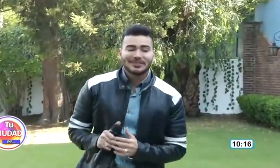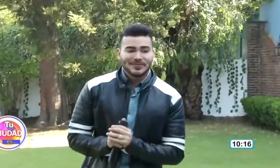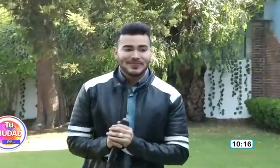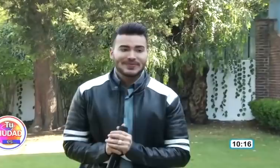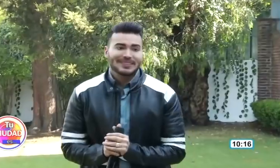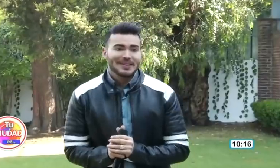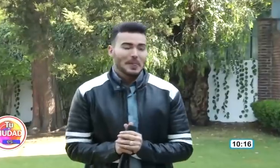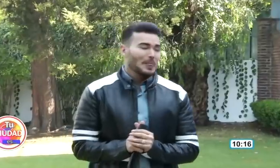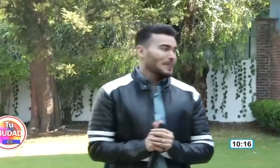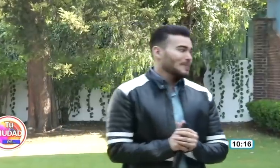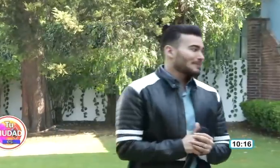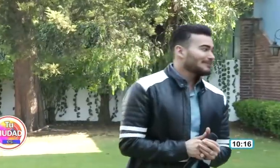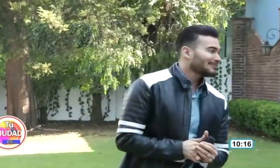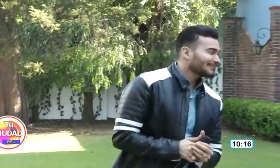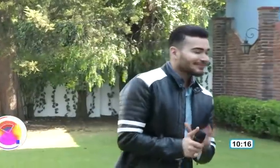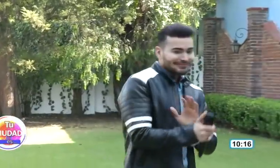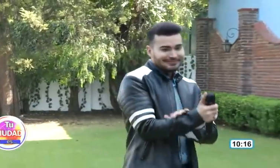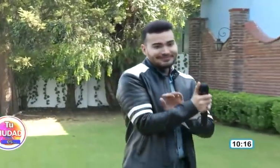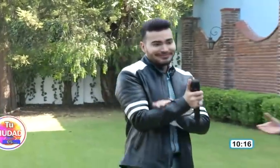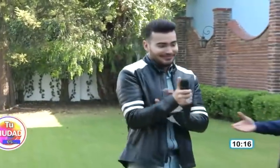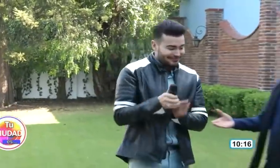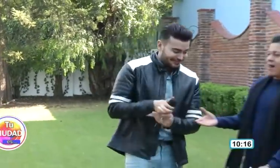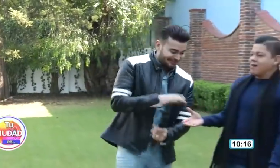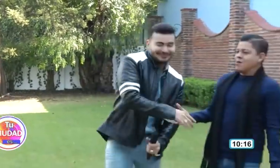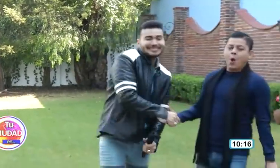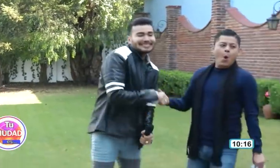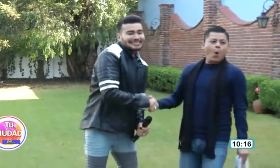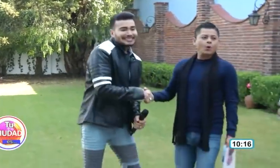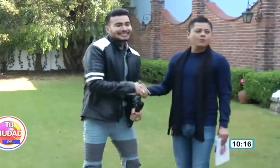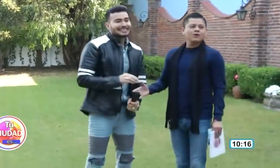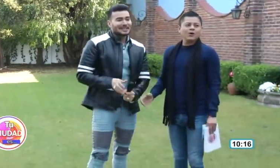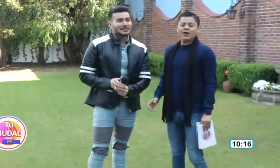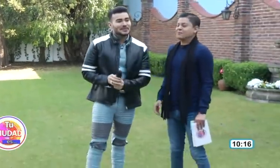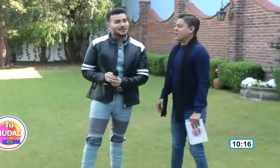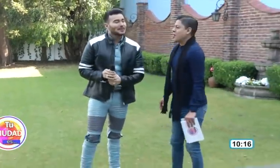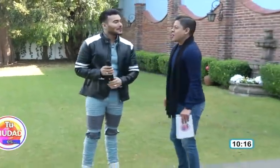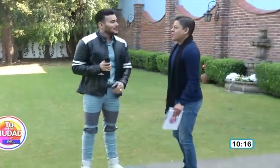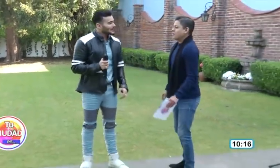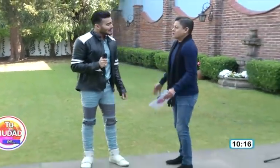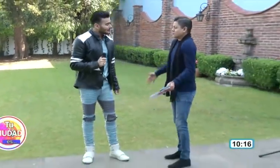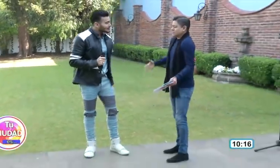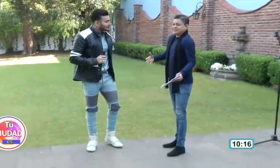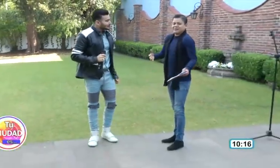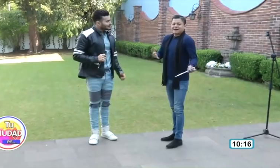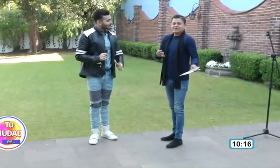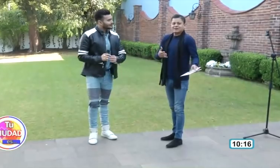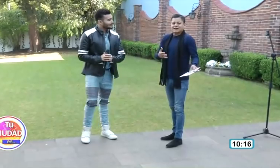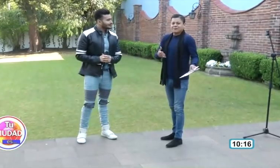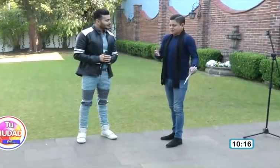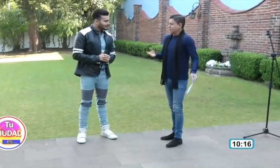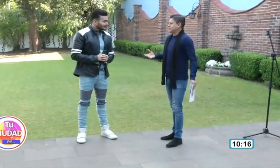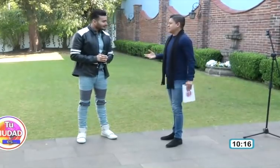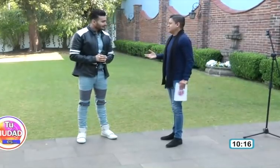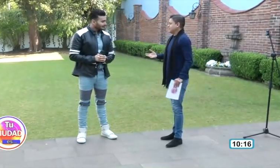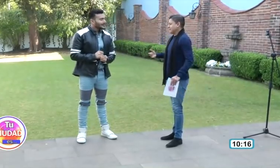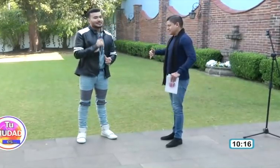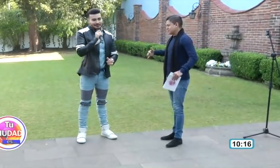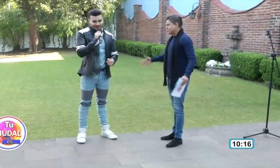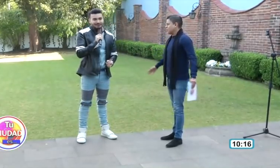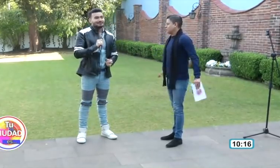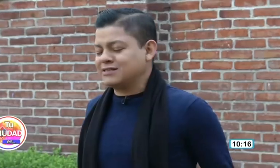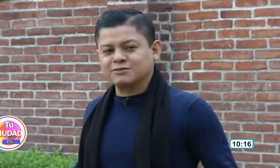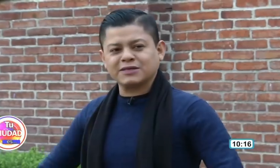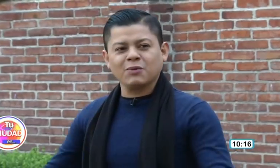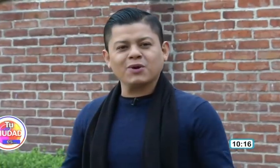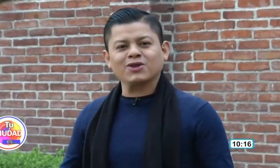¡Aplauso para Zaret Wallow! Oye, ¿Cómo nos pusiste a bailar a todos aquí en la producción? ¿Ya viste? Ya